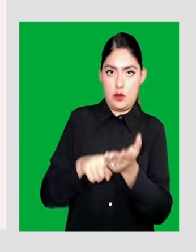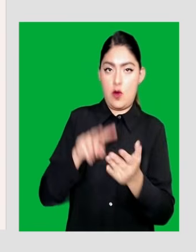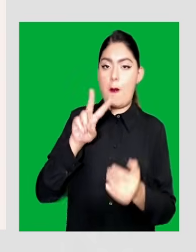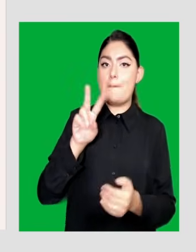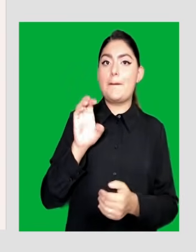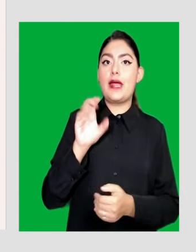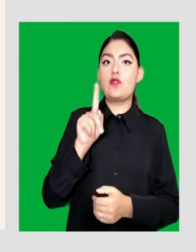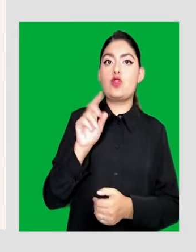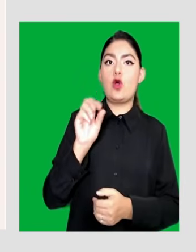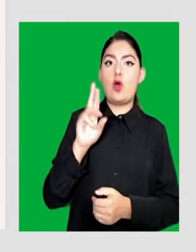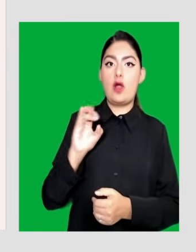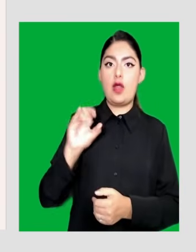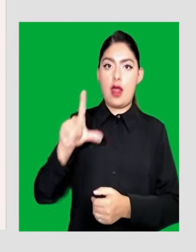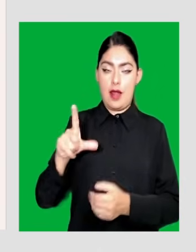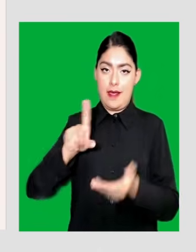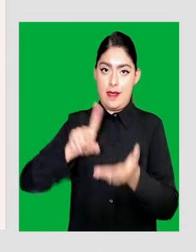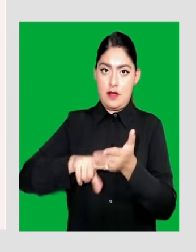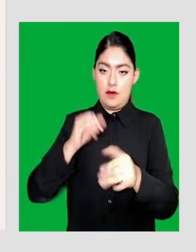un acuífero.